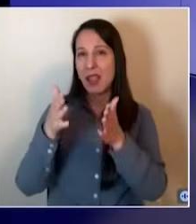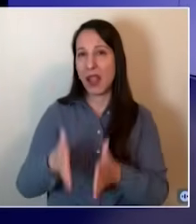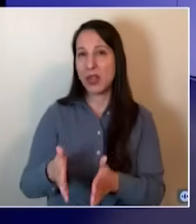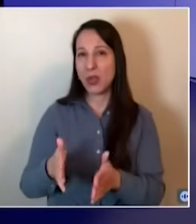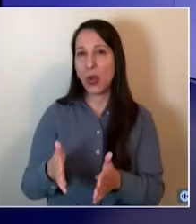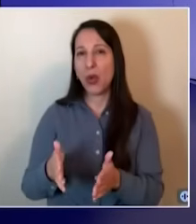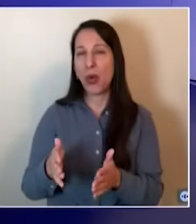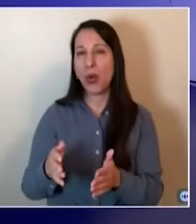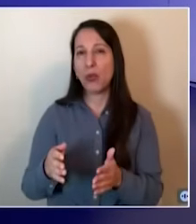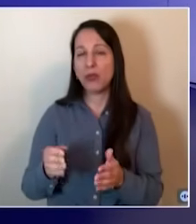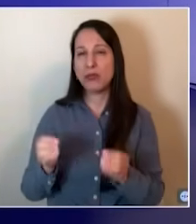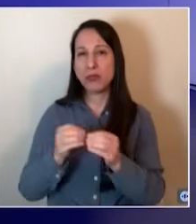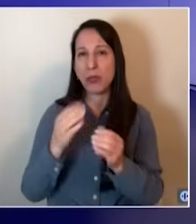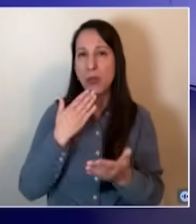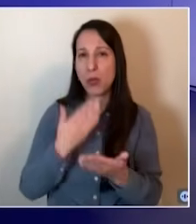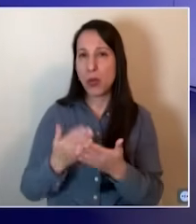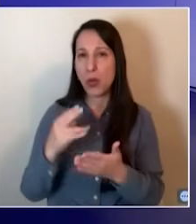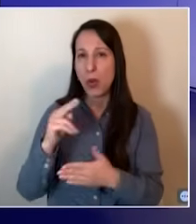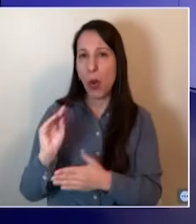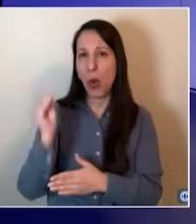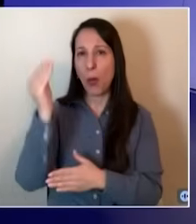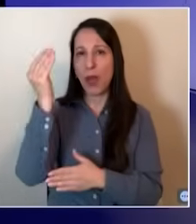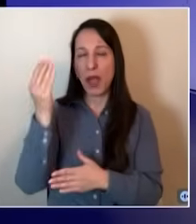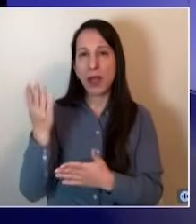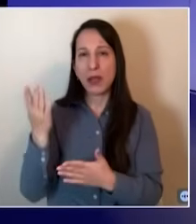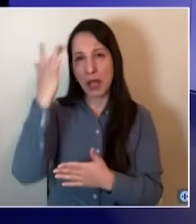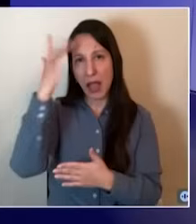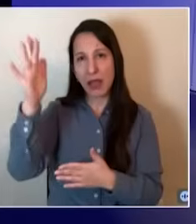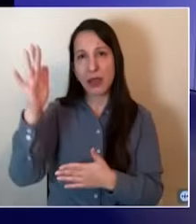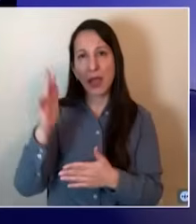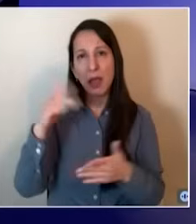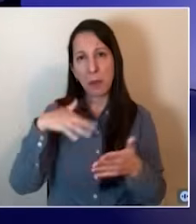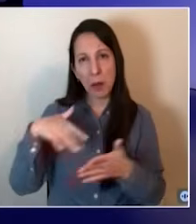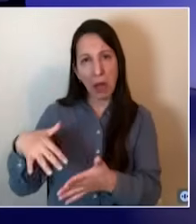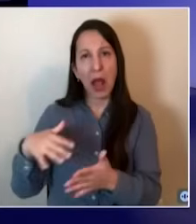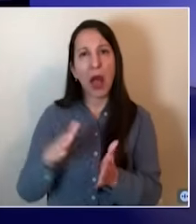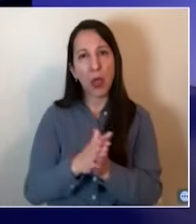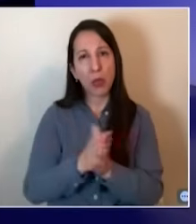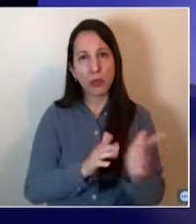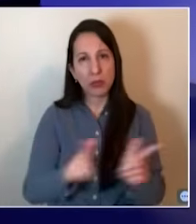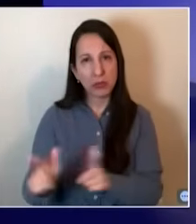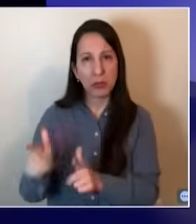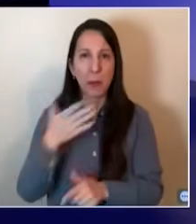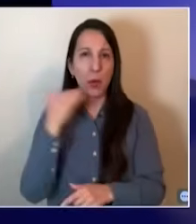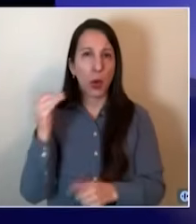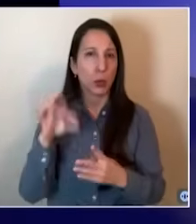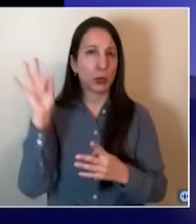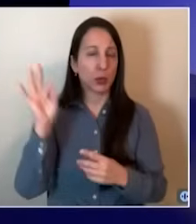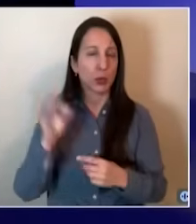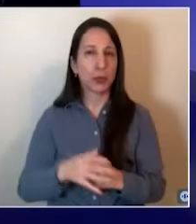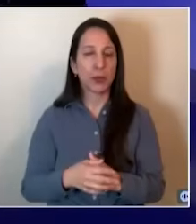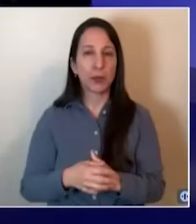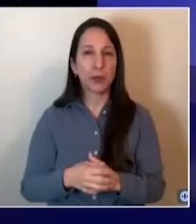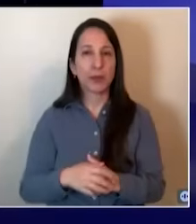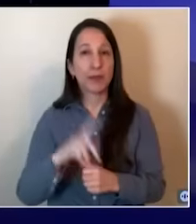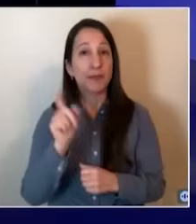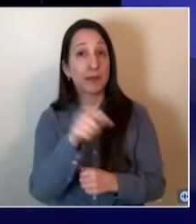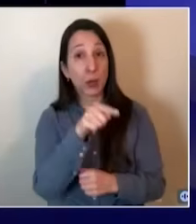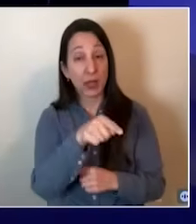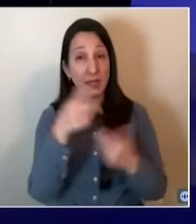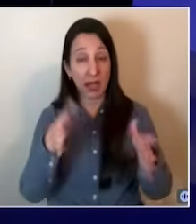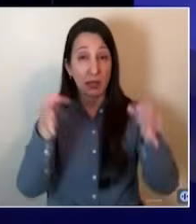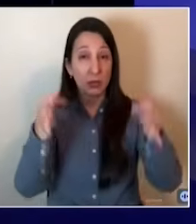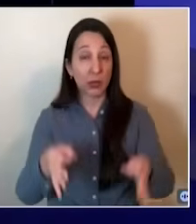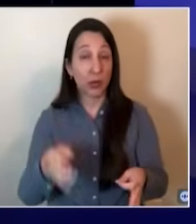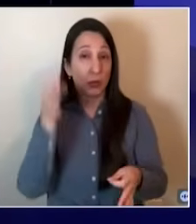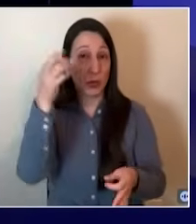es noble, joven, inteligente y preparado, y me parece que es la mejor opción. Usted, señora, cuénteme, ¿usted ya decidió por quién va a votar?